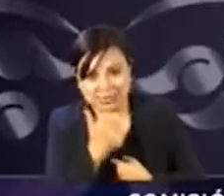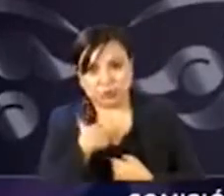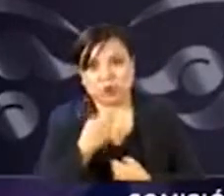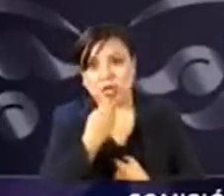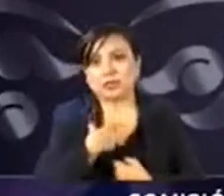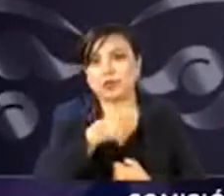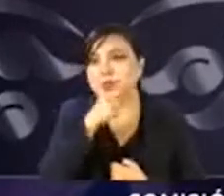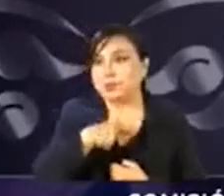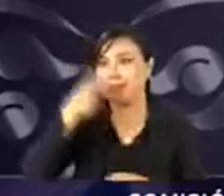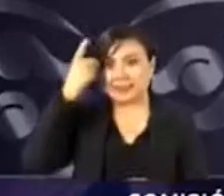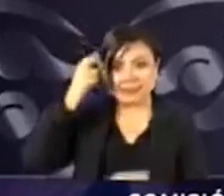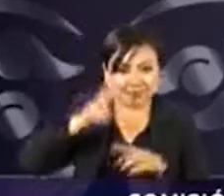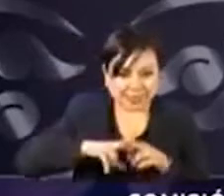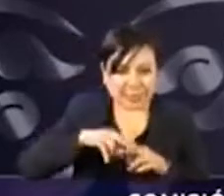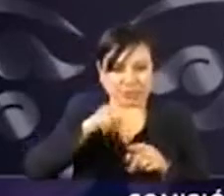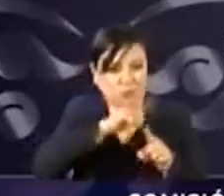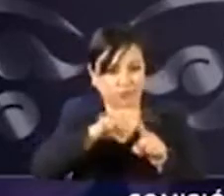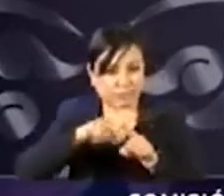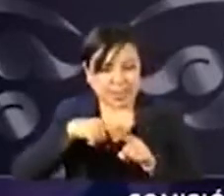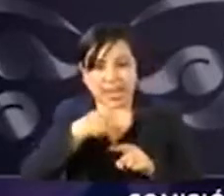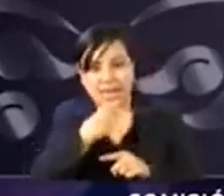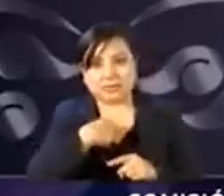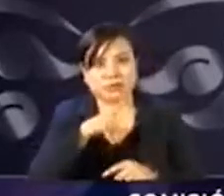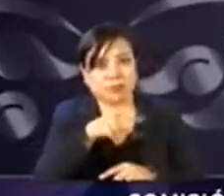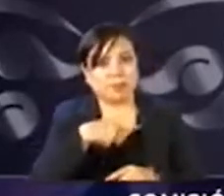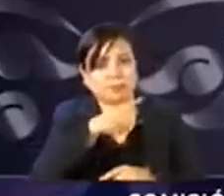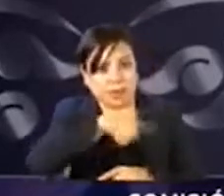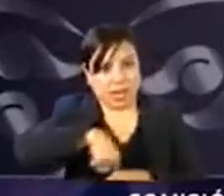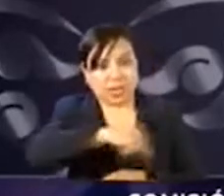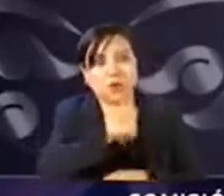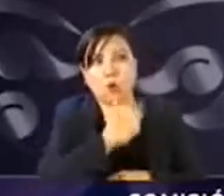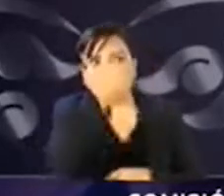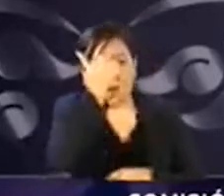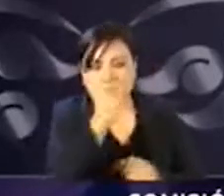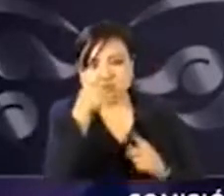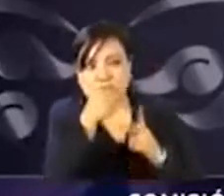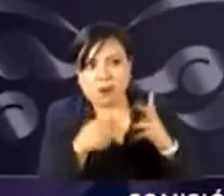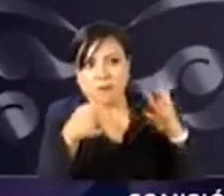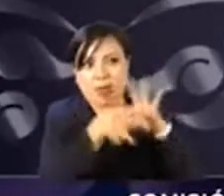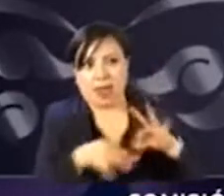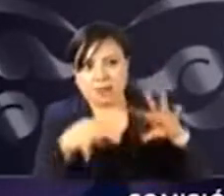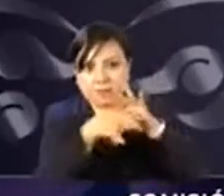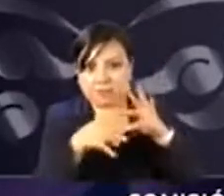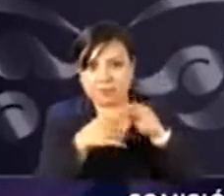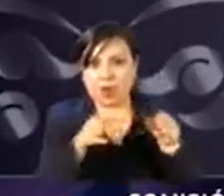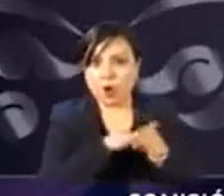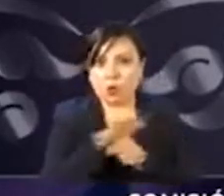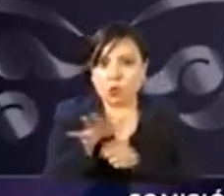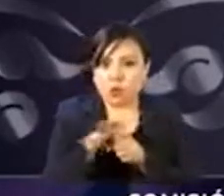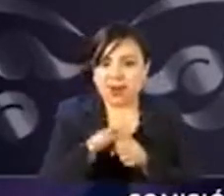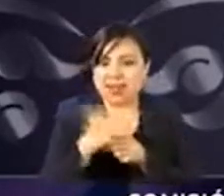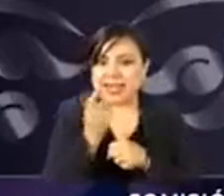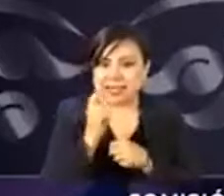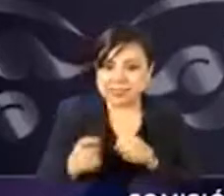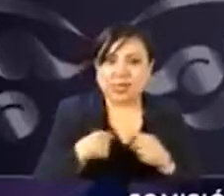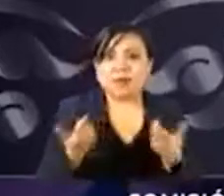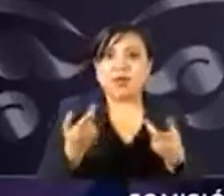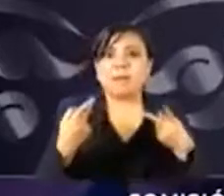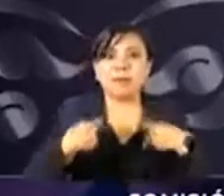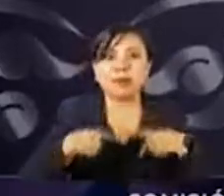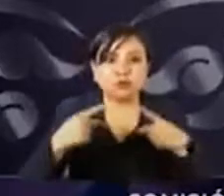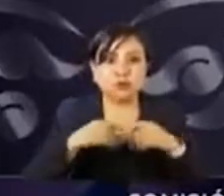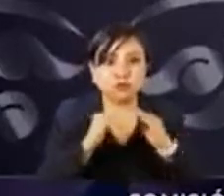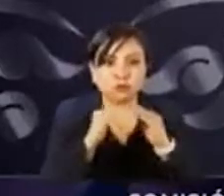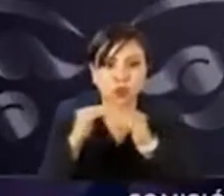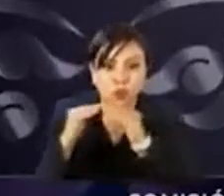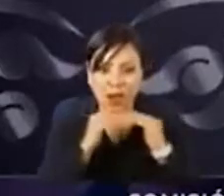tiene toda la voluntad de revisar, está el programa DAC para que no se aumente, a pesar de que aumente el consumo de energía